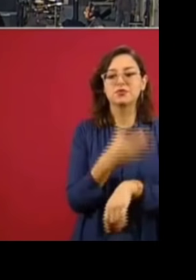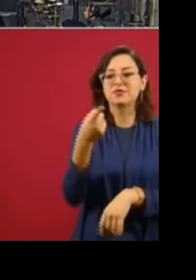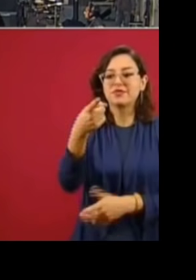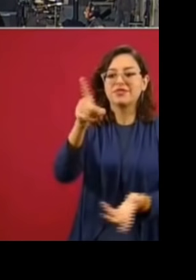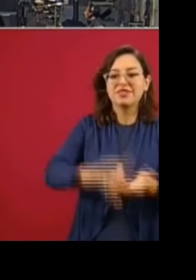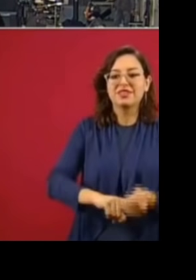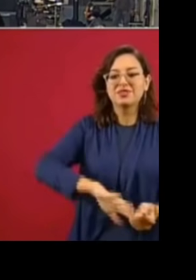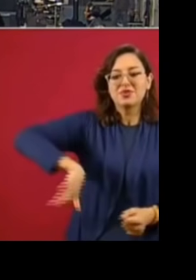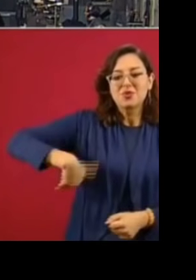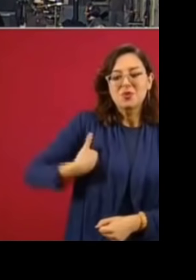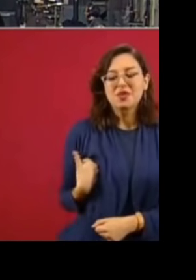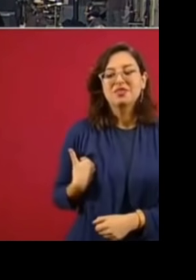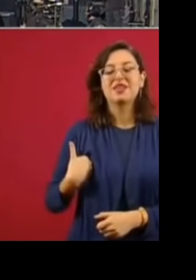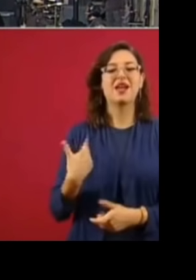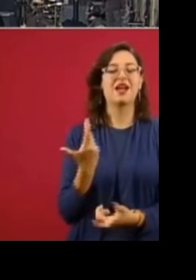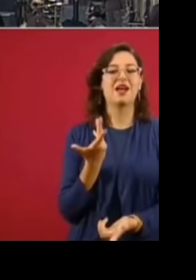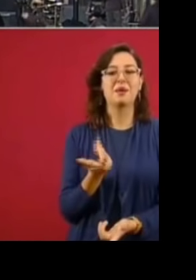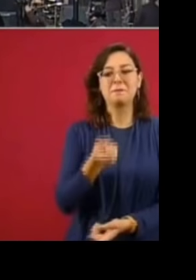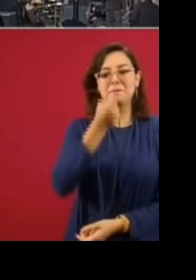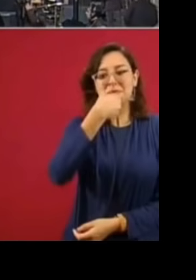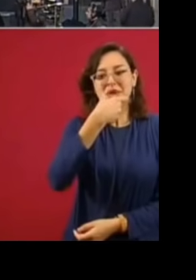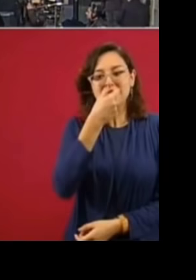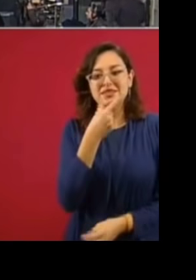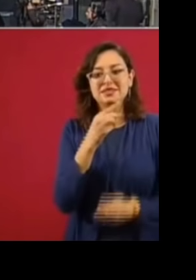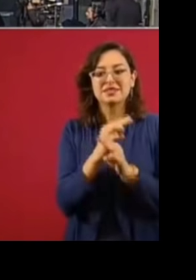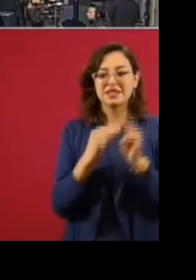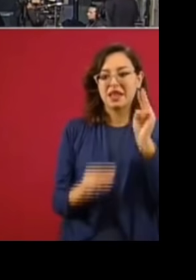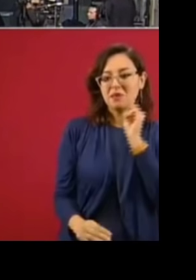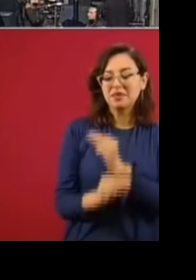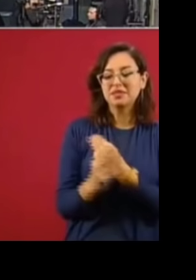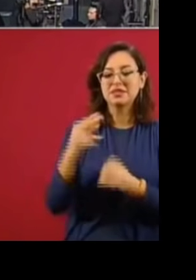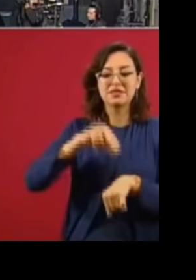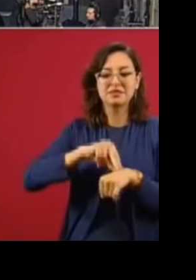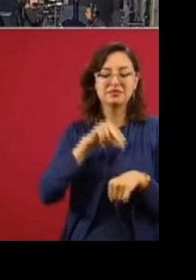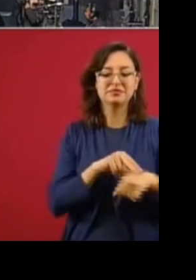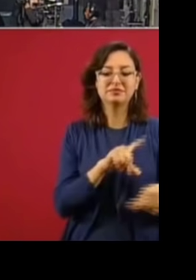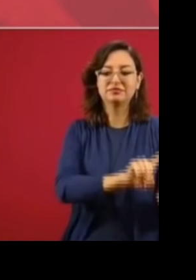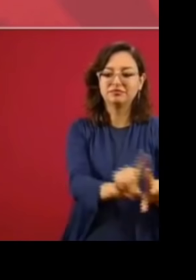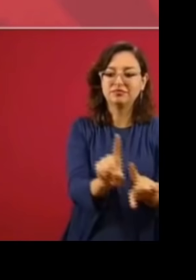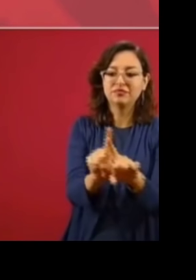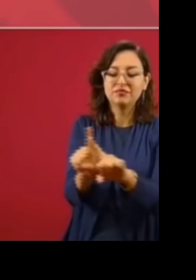los equipos médicos, lo está haciendo